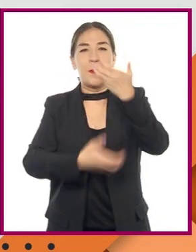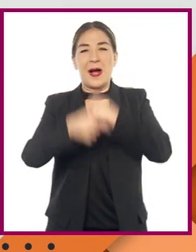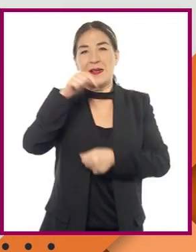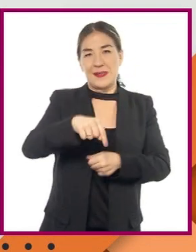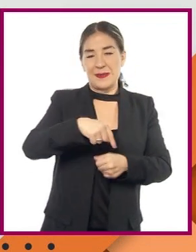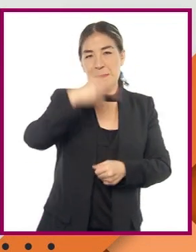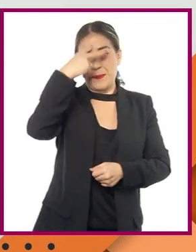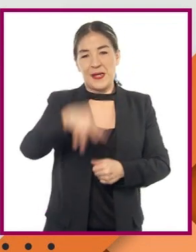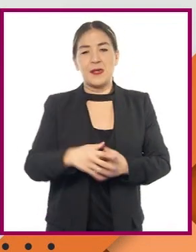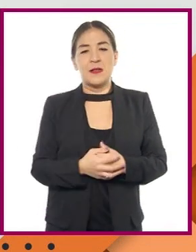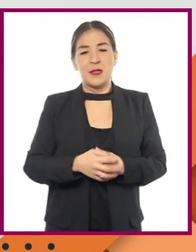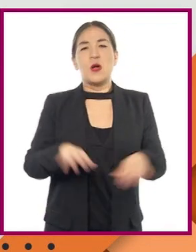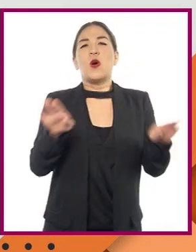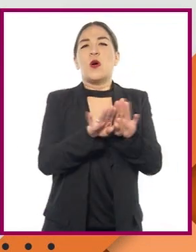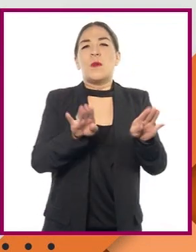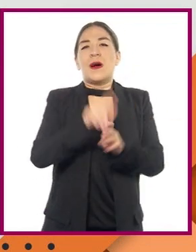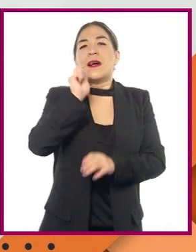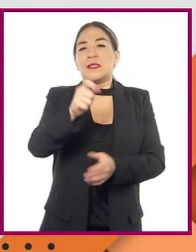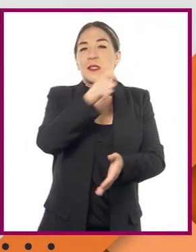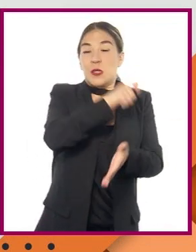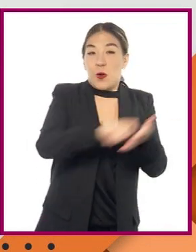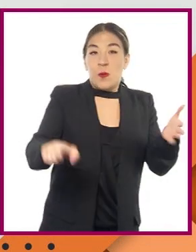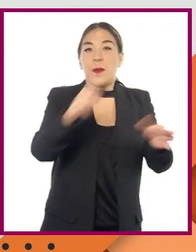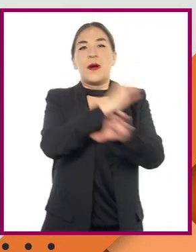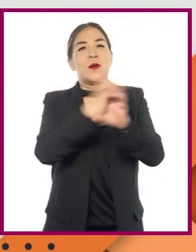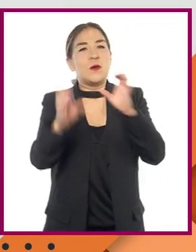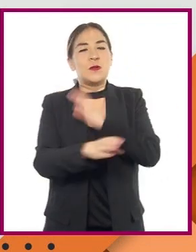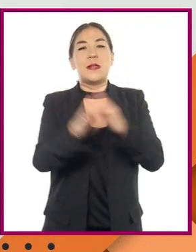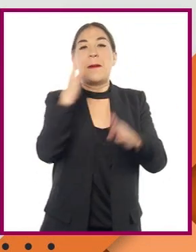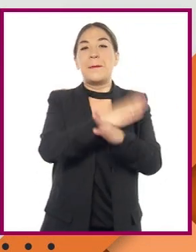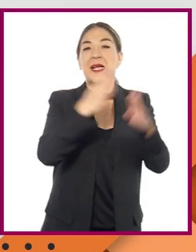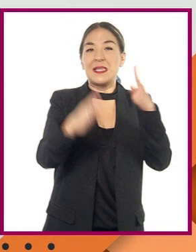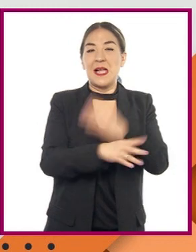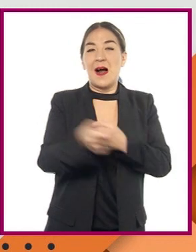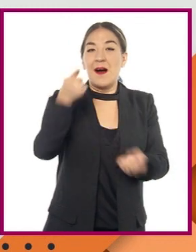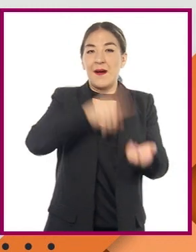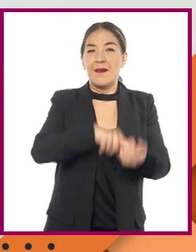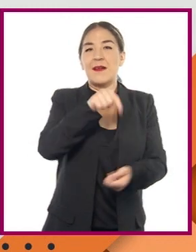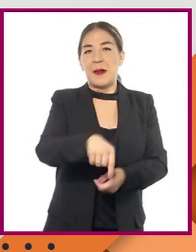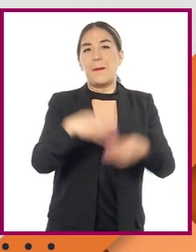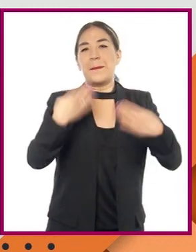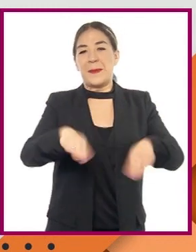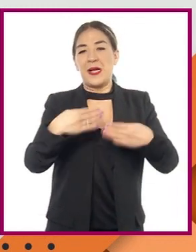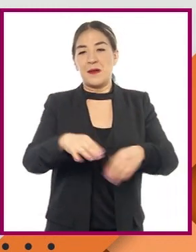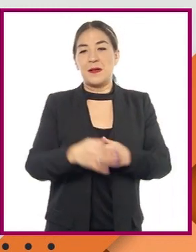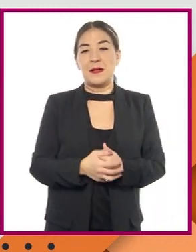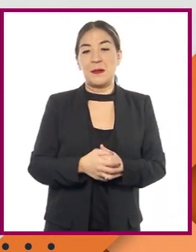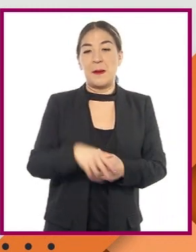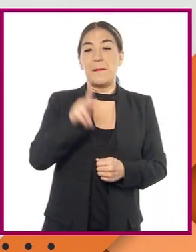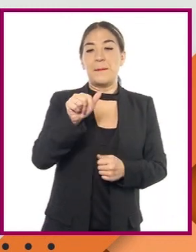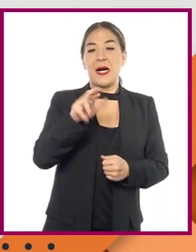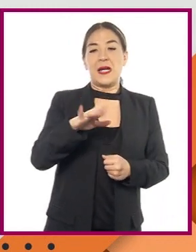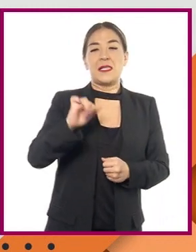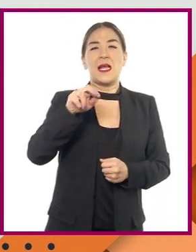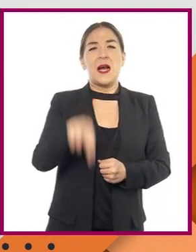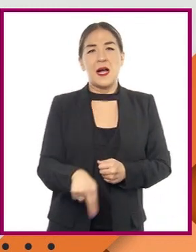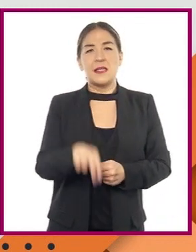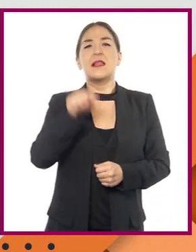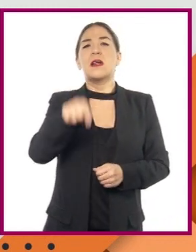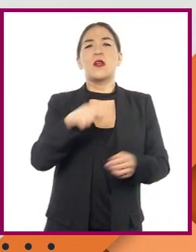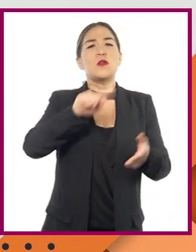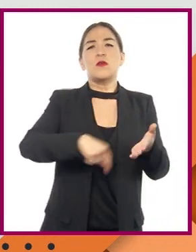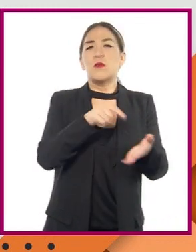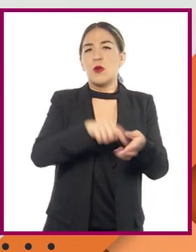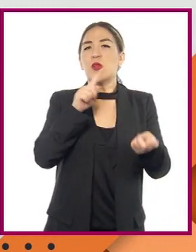gremio dedicado a la venta y compra de mercancías en el llamado Mercado del Parián, que se encontraba situado en